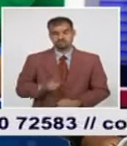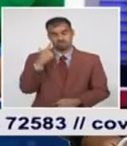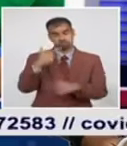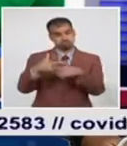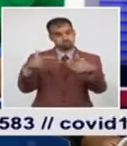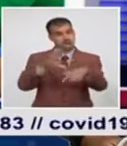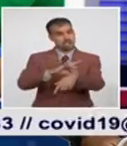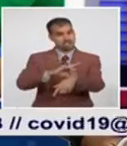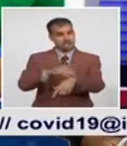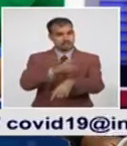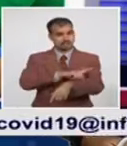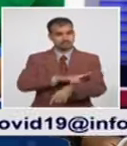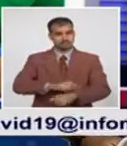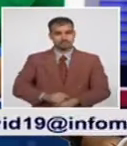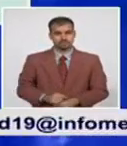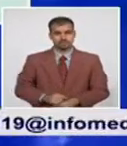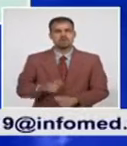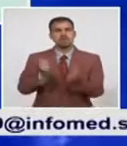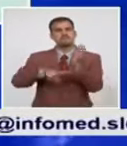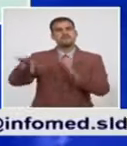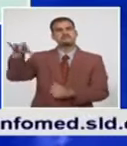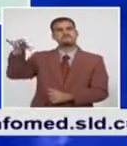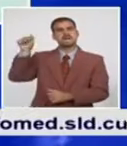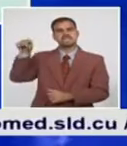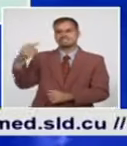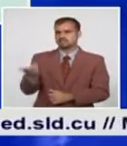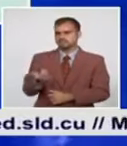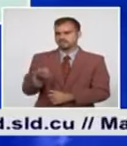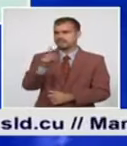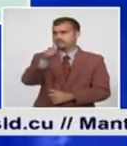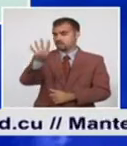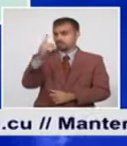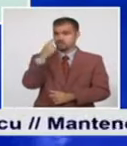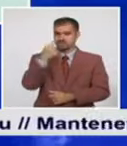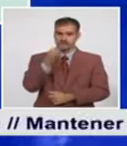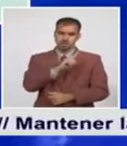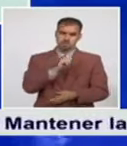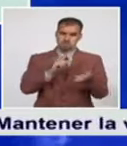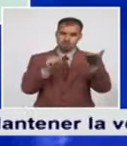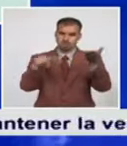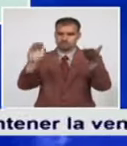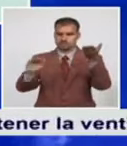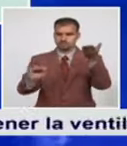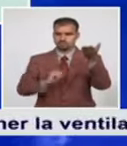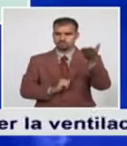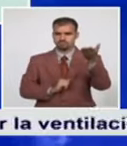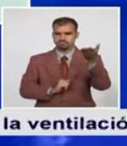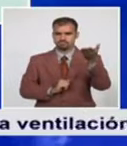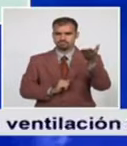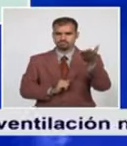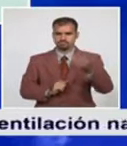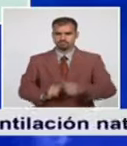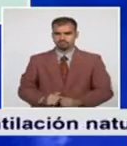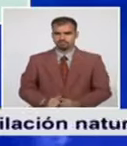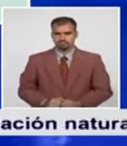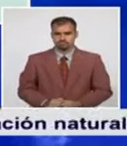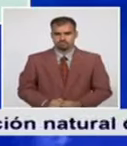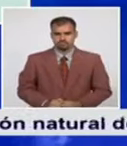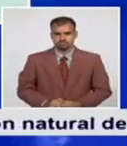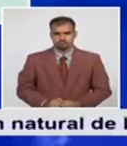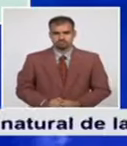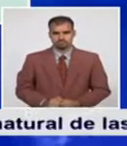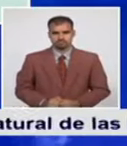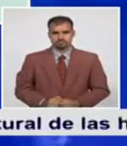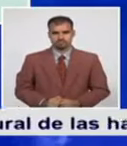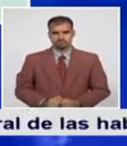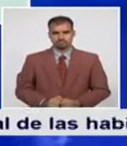Pinar del Río con 14 casos, como habíamos dicho, 3 menos que el día anterior. Una reducción, el mayor